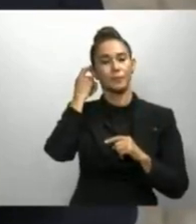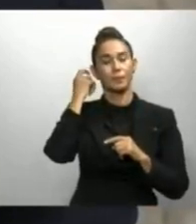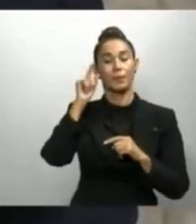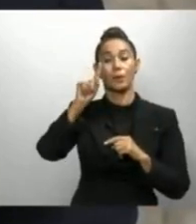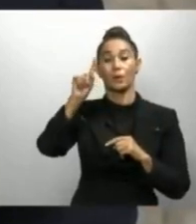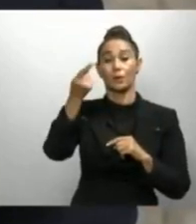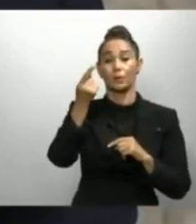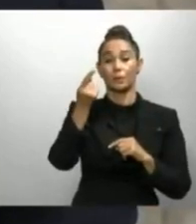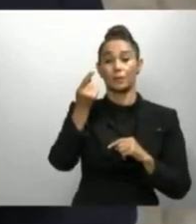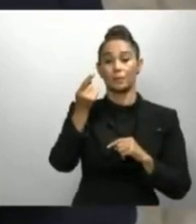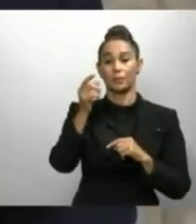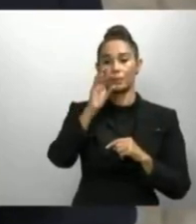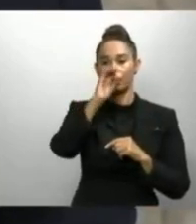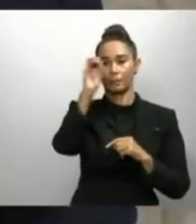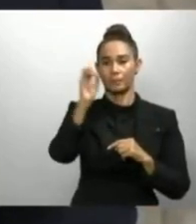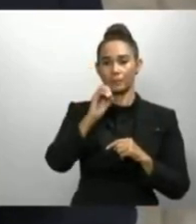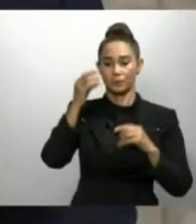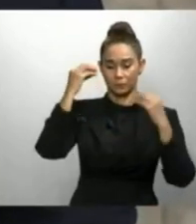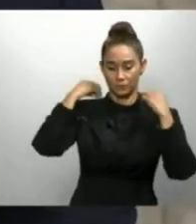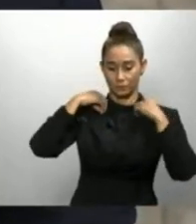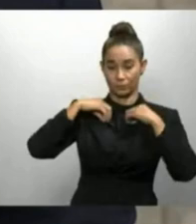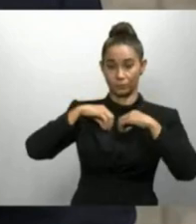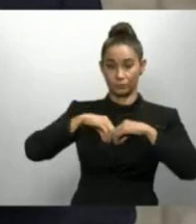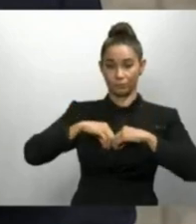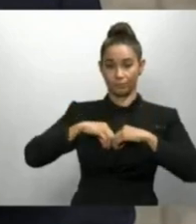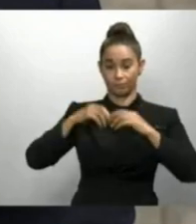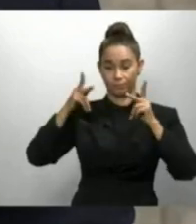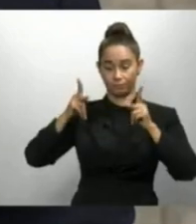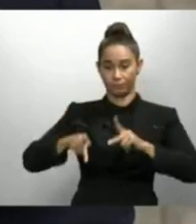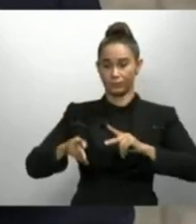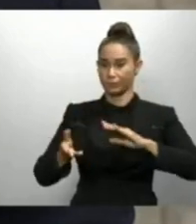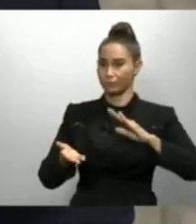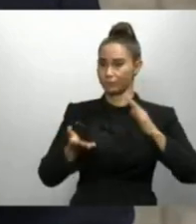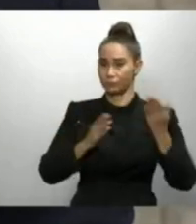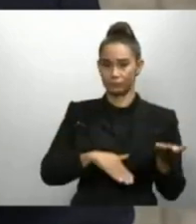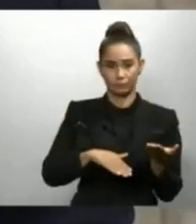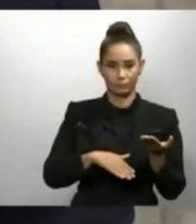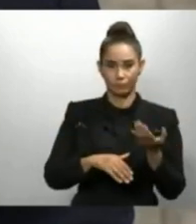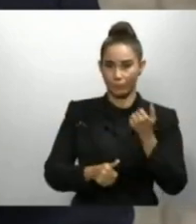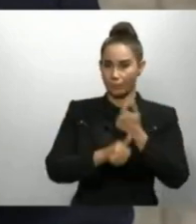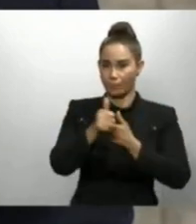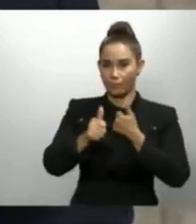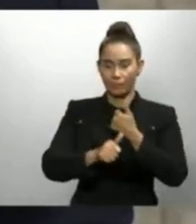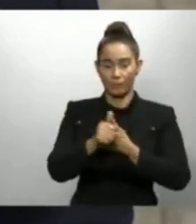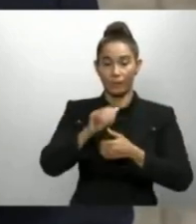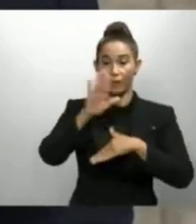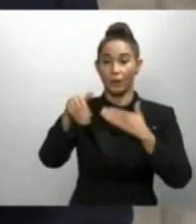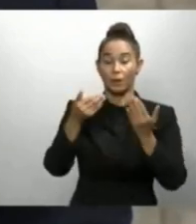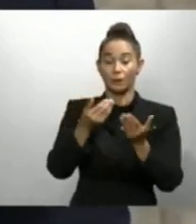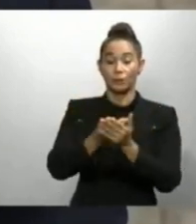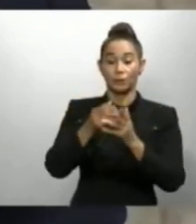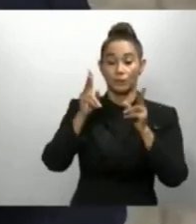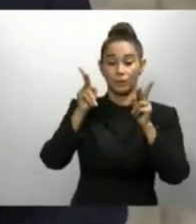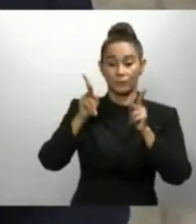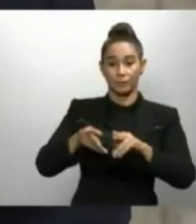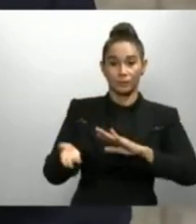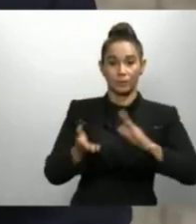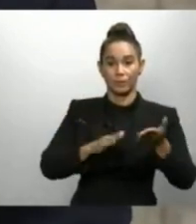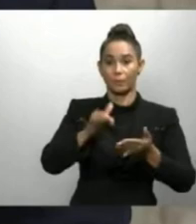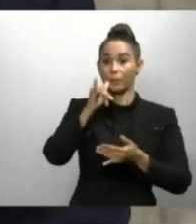que se encontró en los pacientes son letales. Es decir, que todos los pacientes que se le tomó la muestra es de